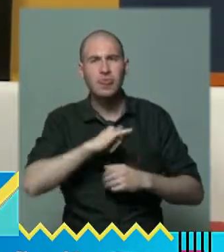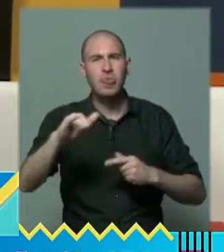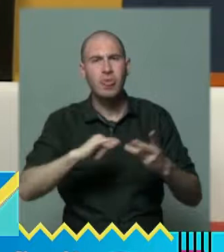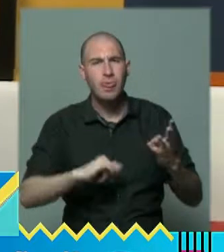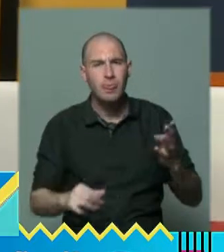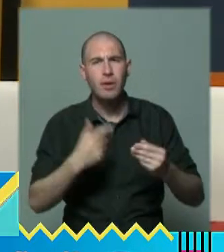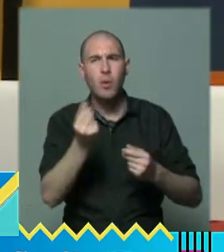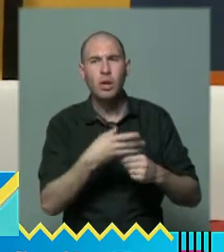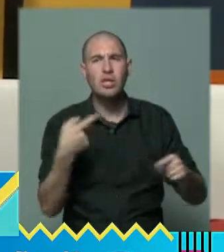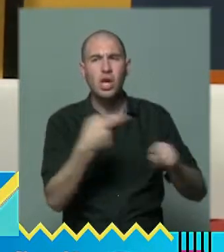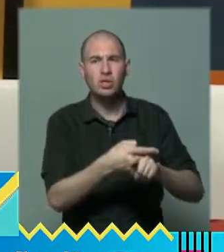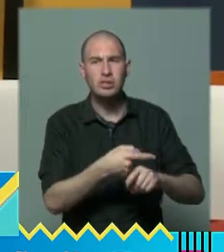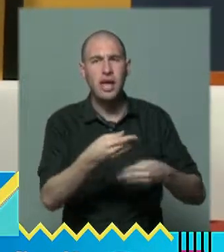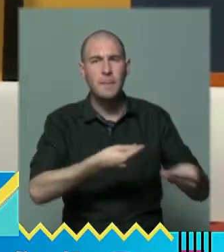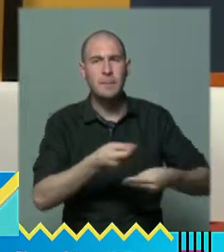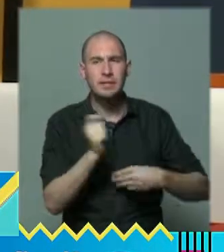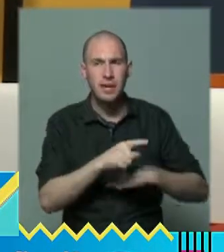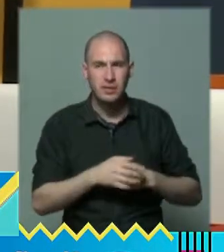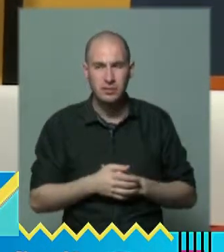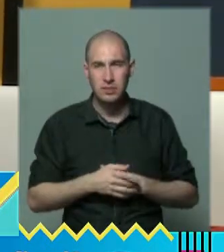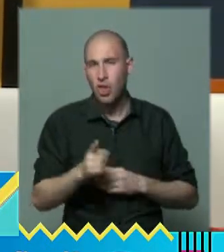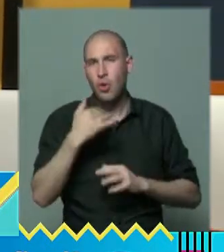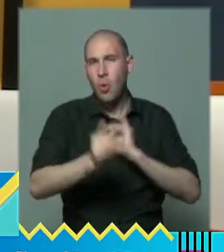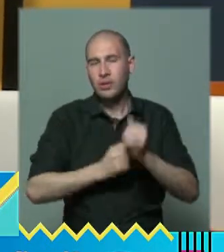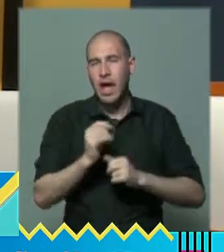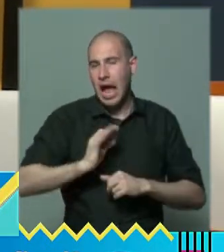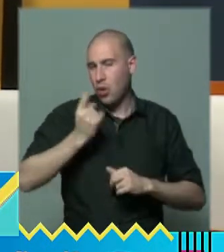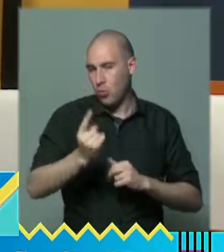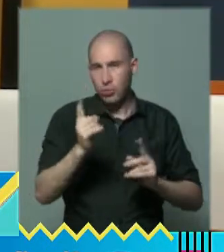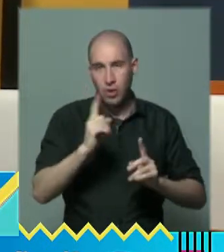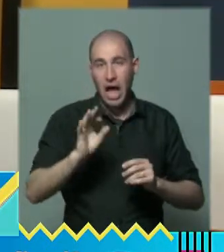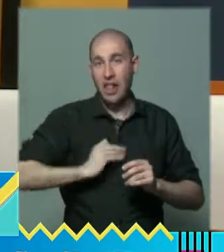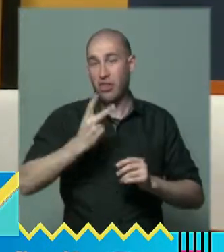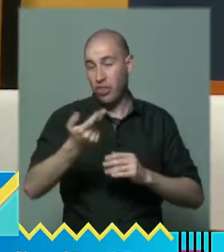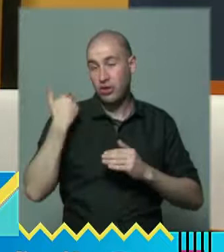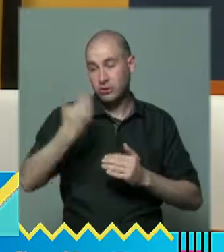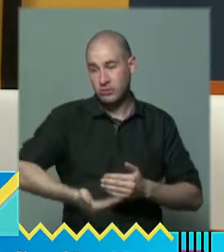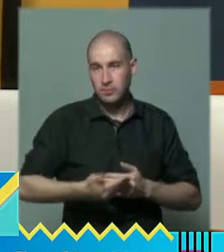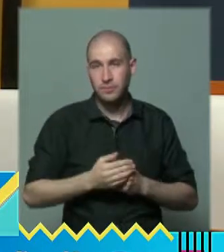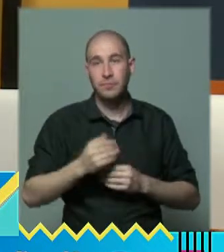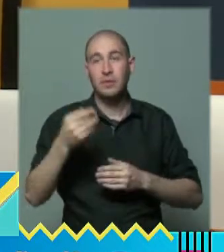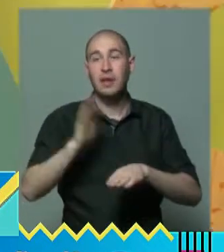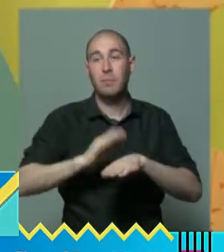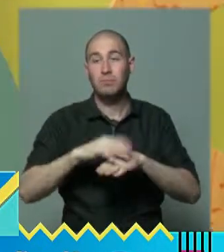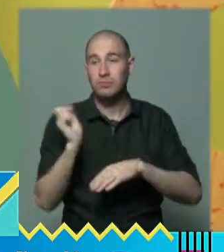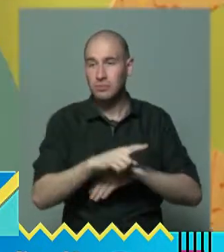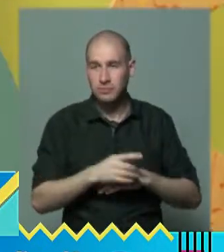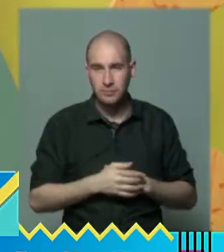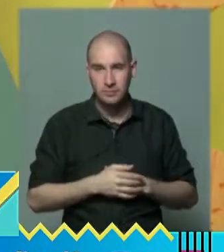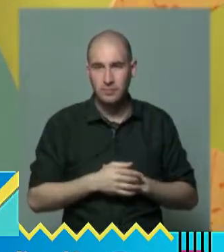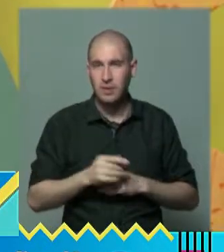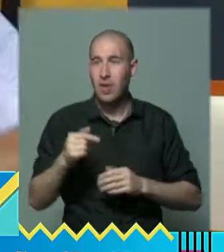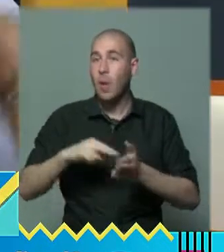penales han hecho ustedes contra los empresarios? Y no estamos hablando de un año, estamos hablando de 2 años. No, hagámonos cargo. Estamos hablando porque